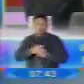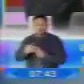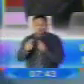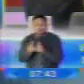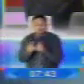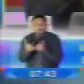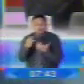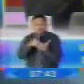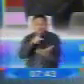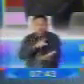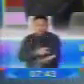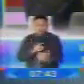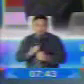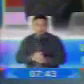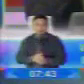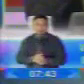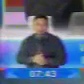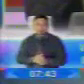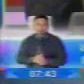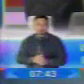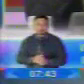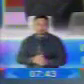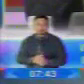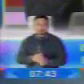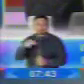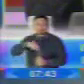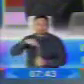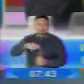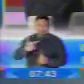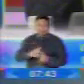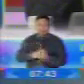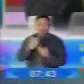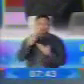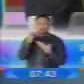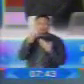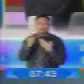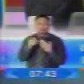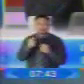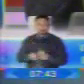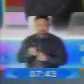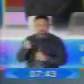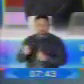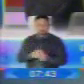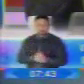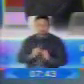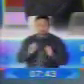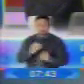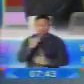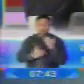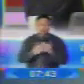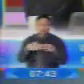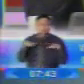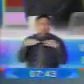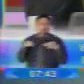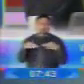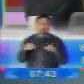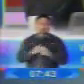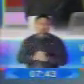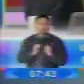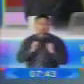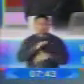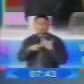los proyectos y con esta calificación pues se asigna. Ha sido un proceso además muy sencillo, que se realiza